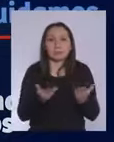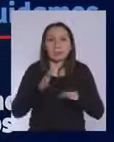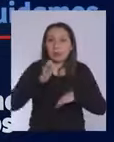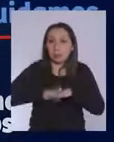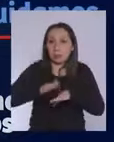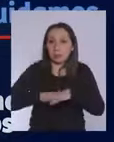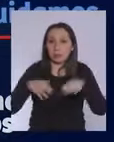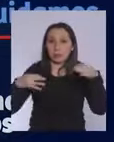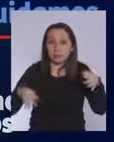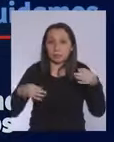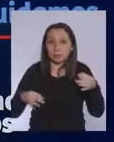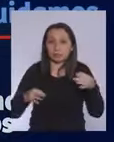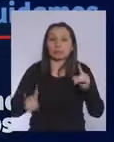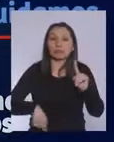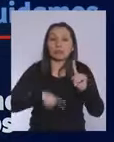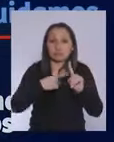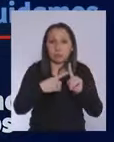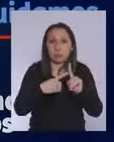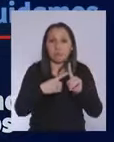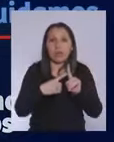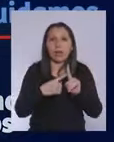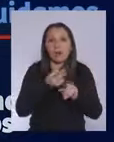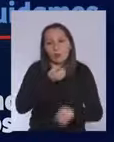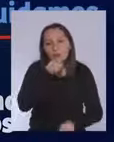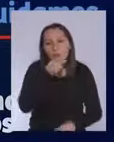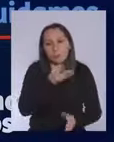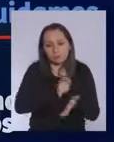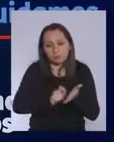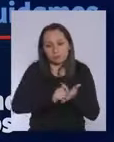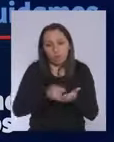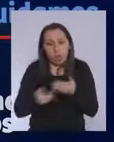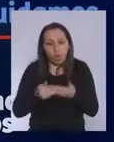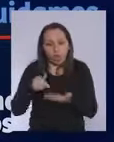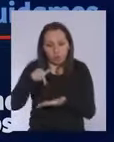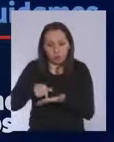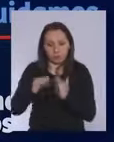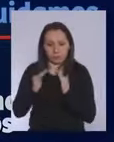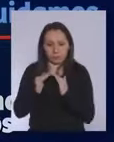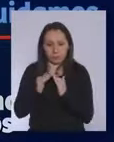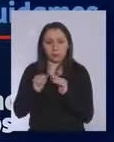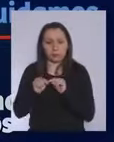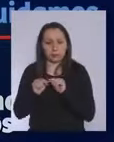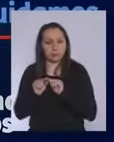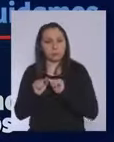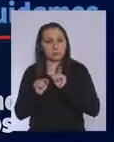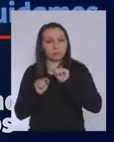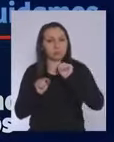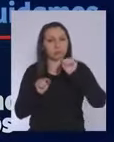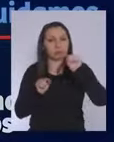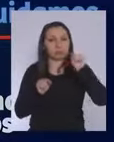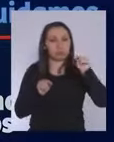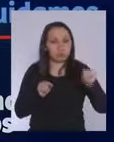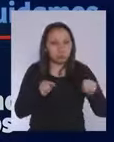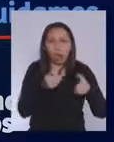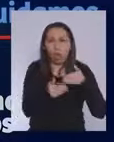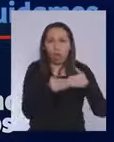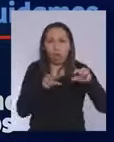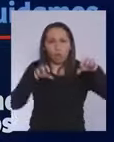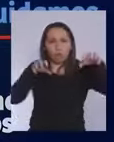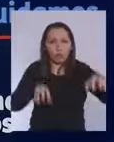permiso que además va a generar una declaración del lugar de origen el lugar de llegada